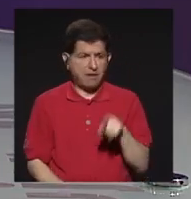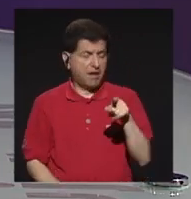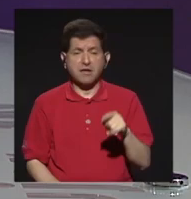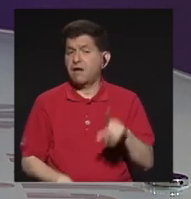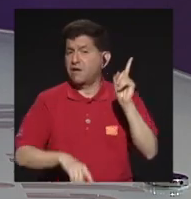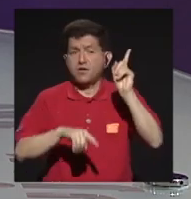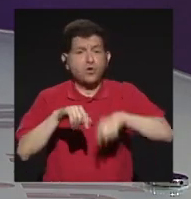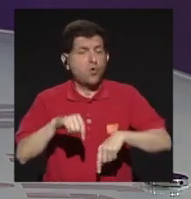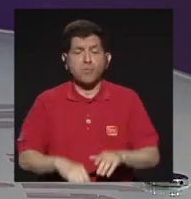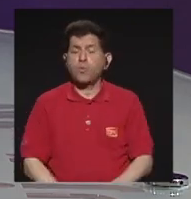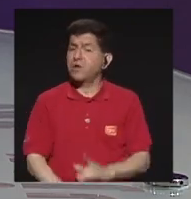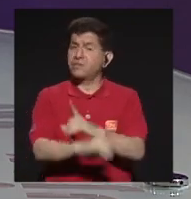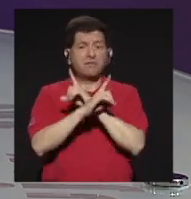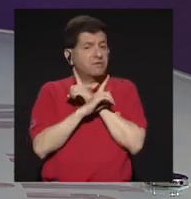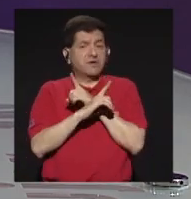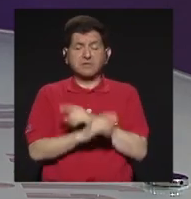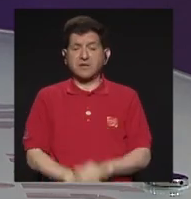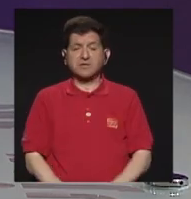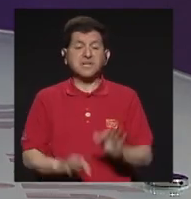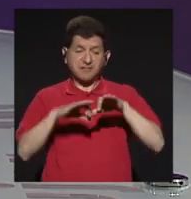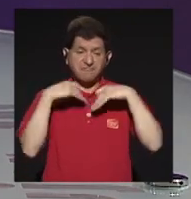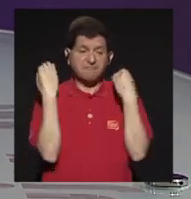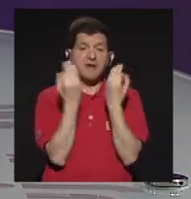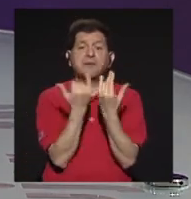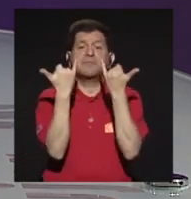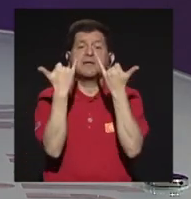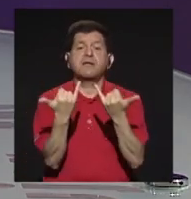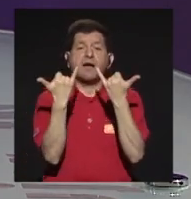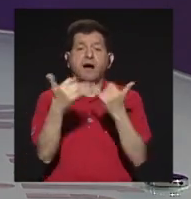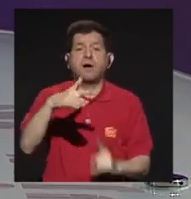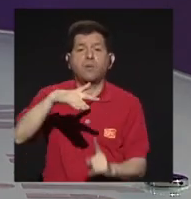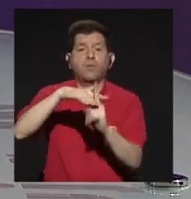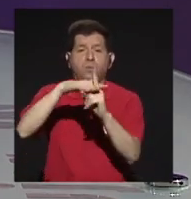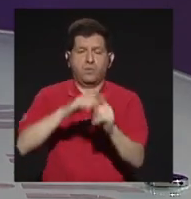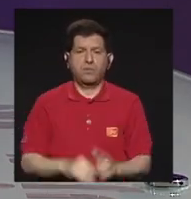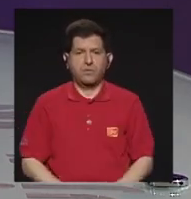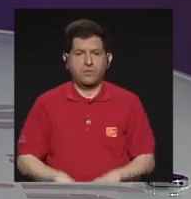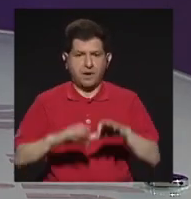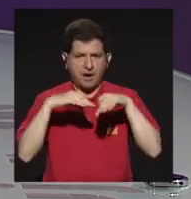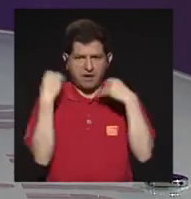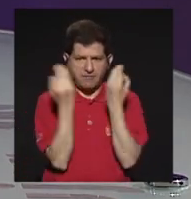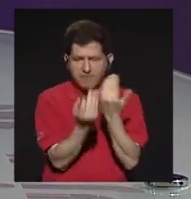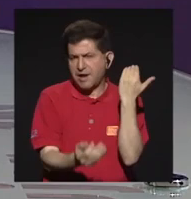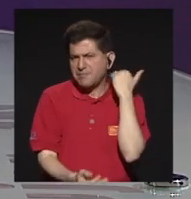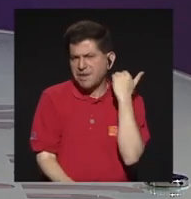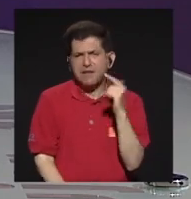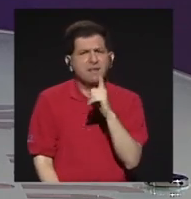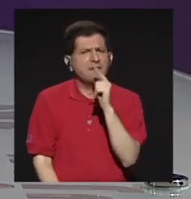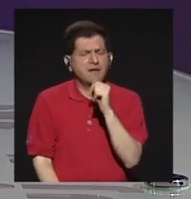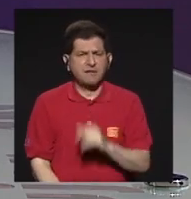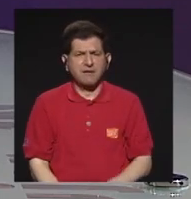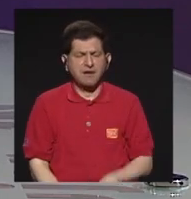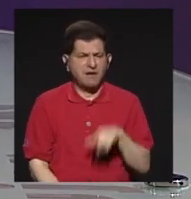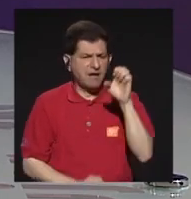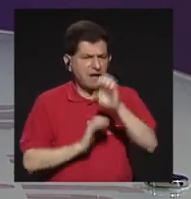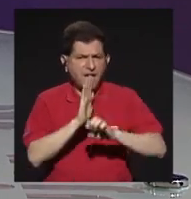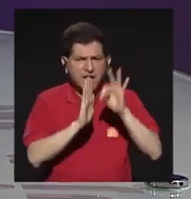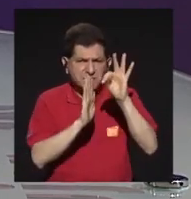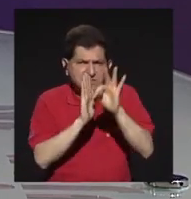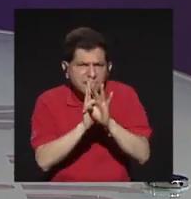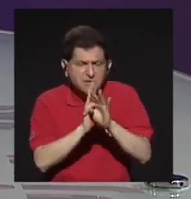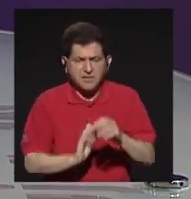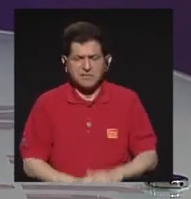ya no puede hacer su defensa son sus familiares y familiares de víctimas son estigmatizados